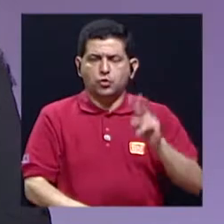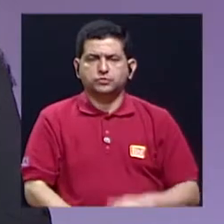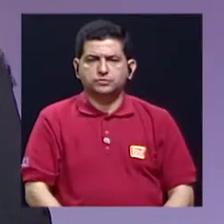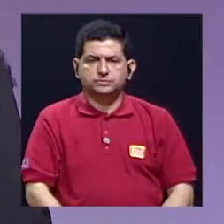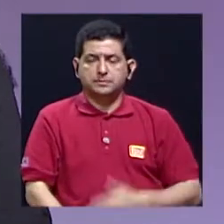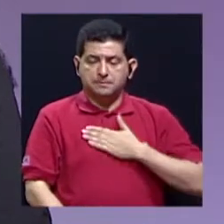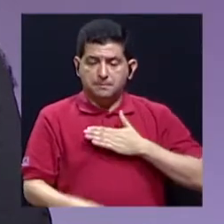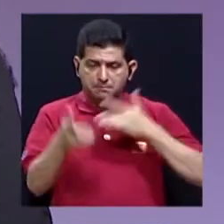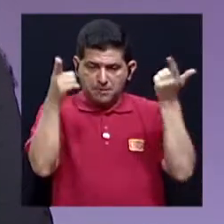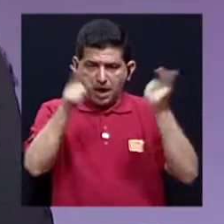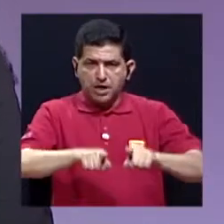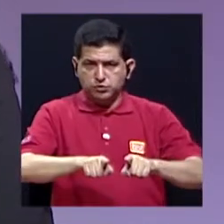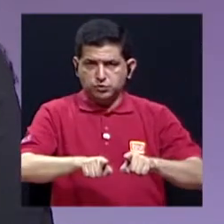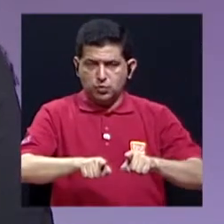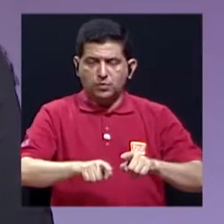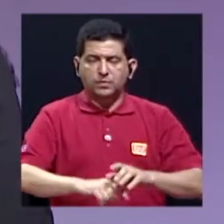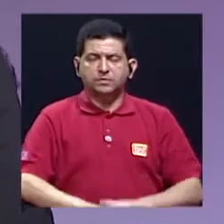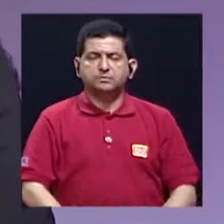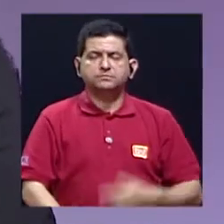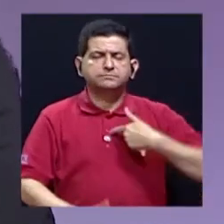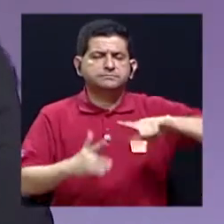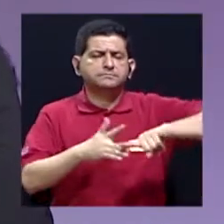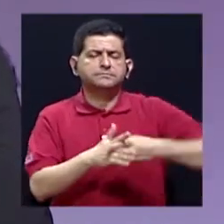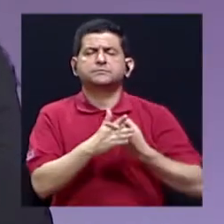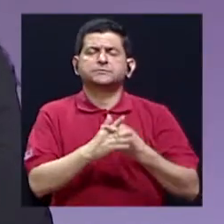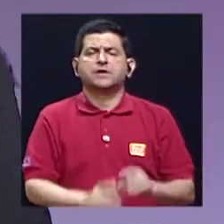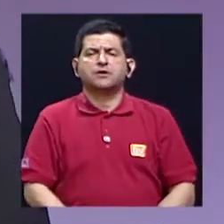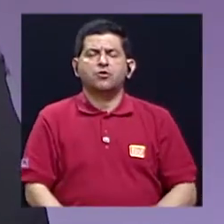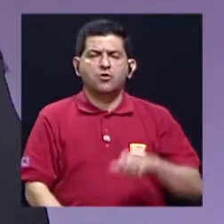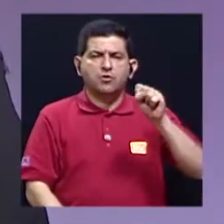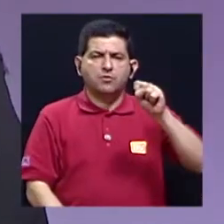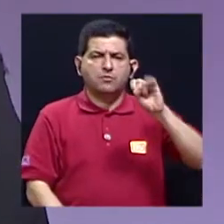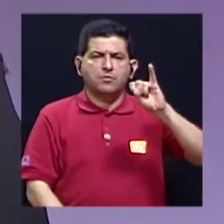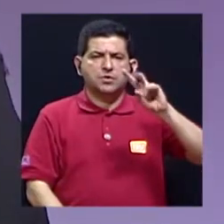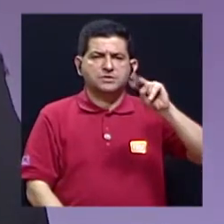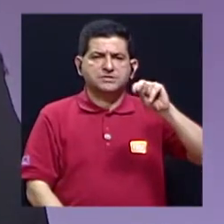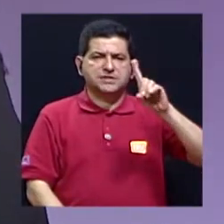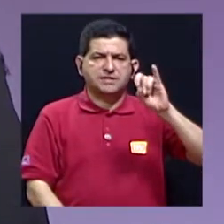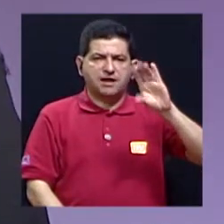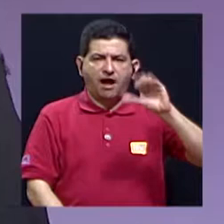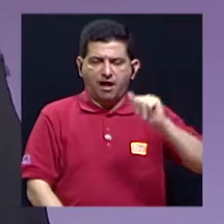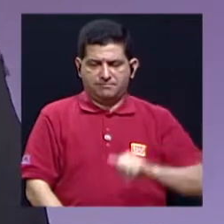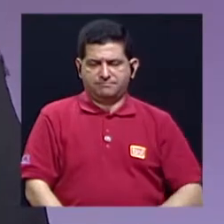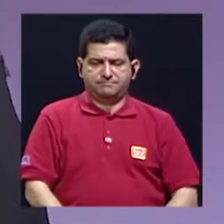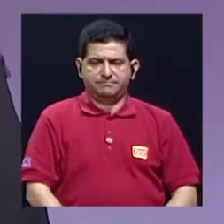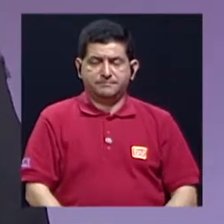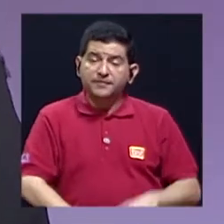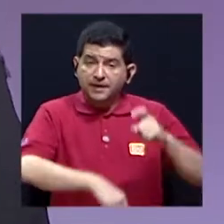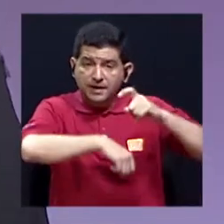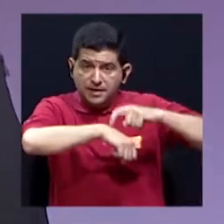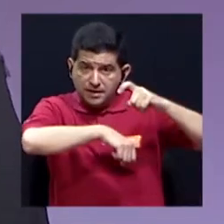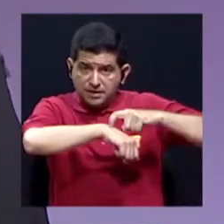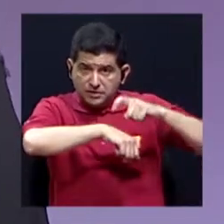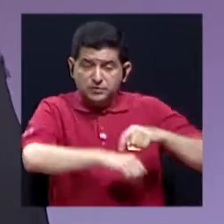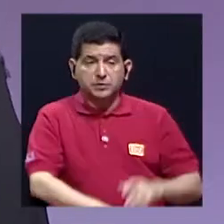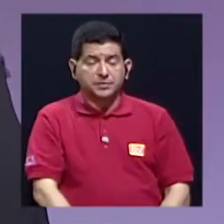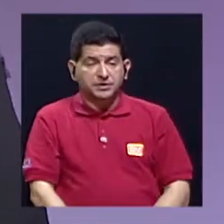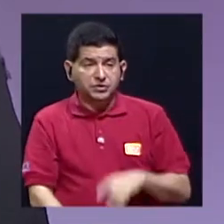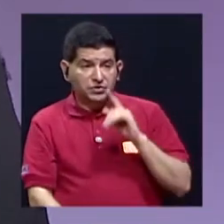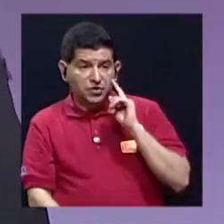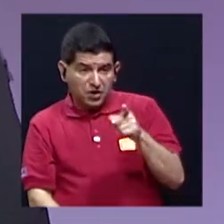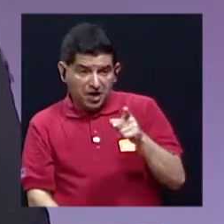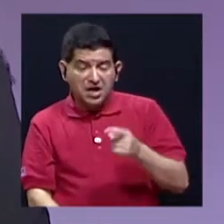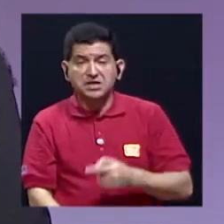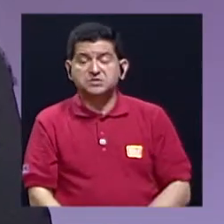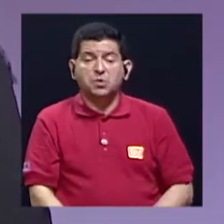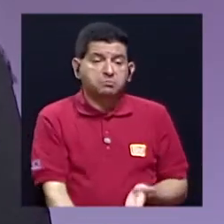caso mío, inicié como síndica porque en el momento era